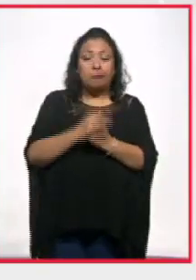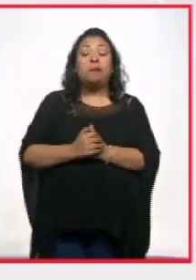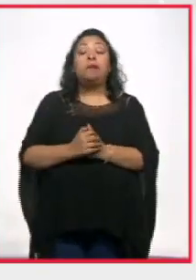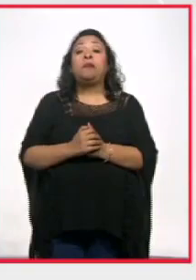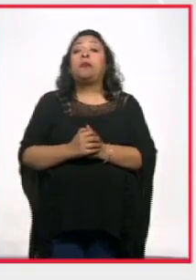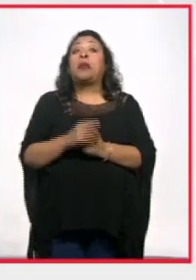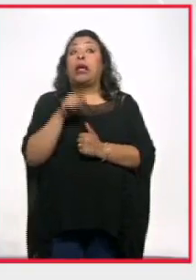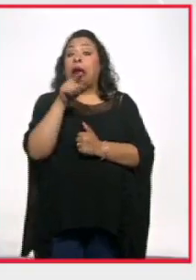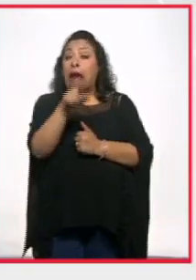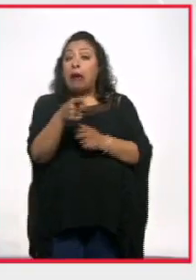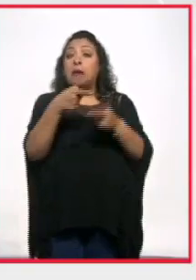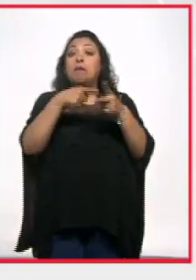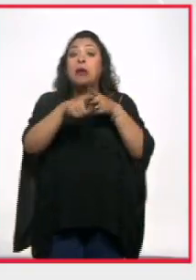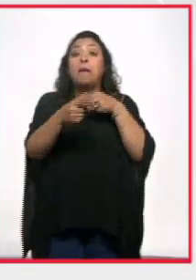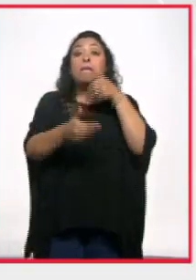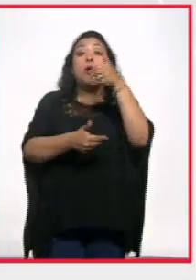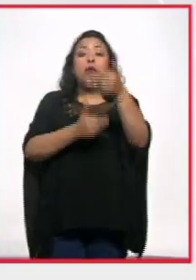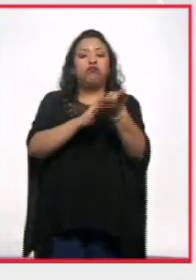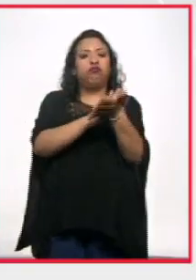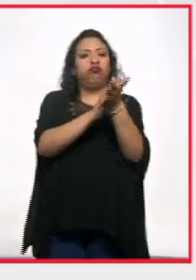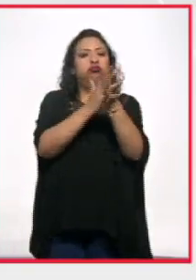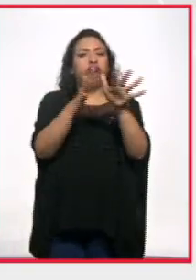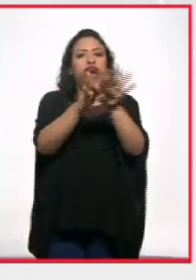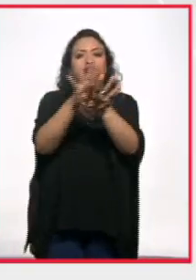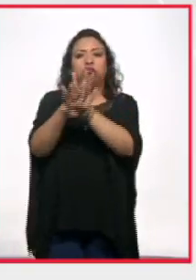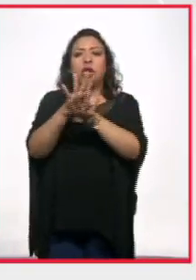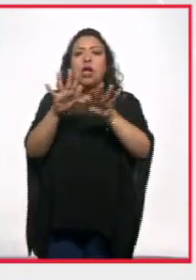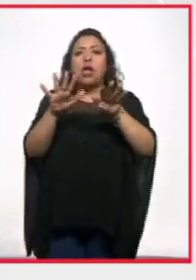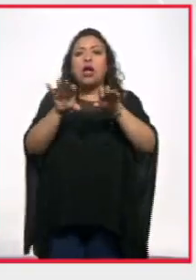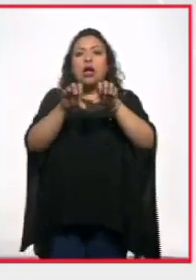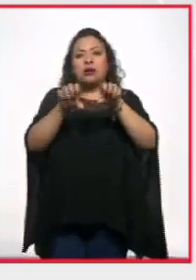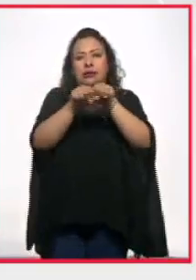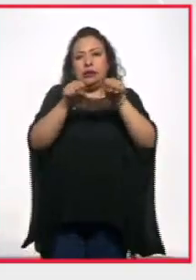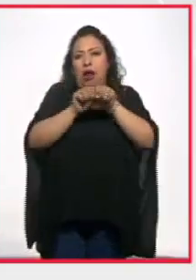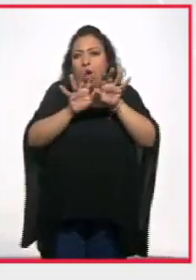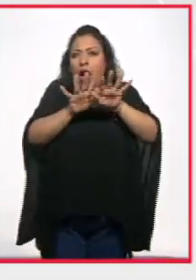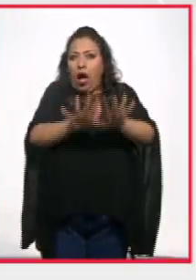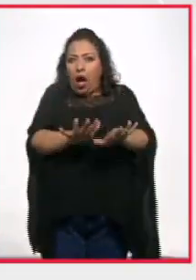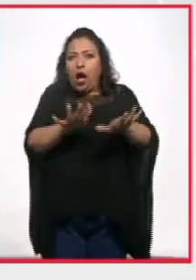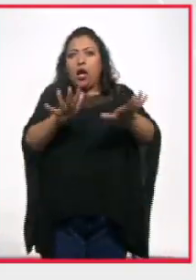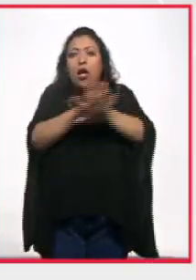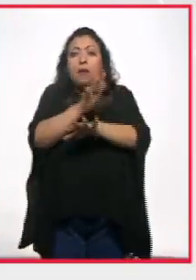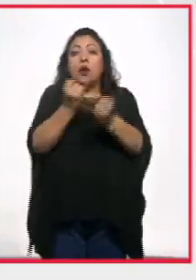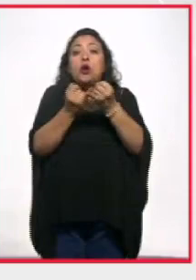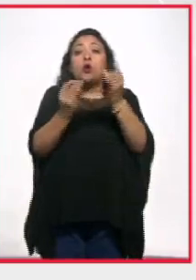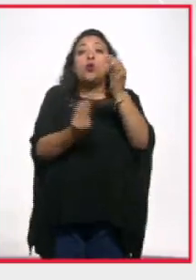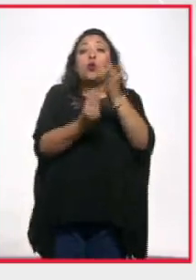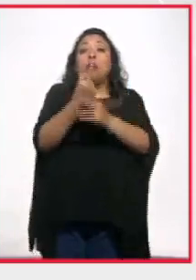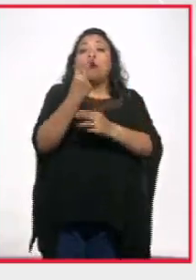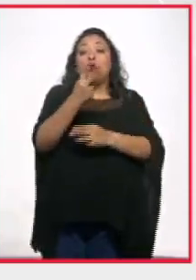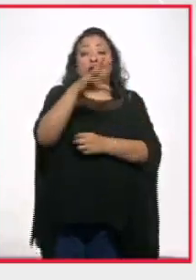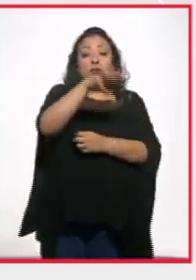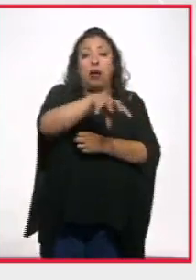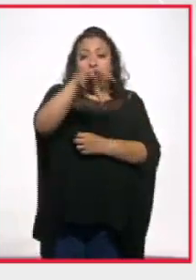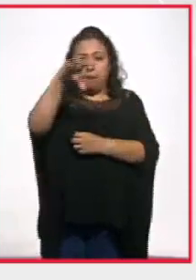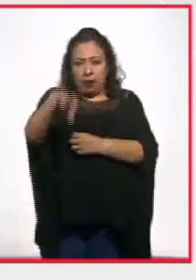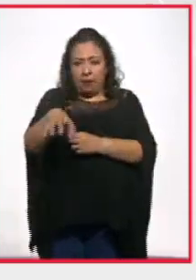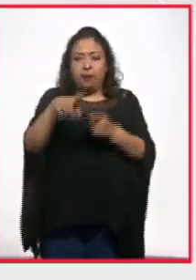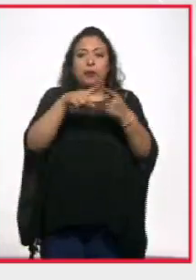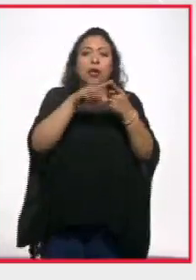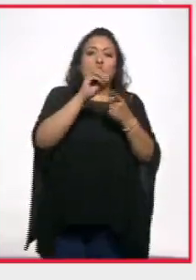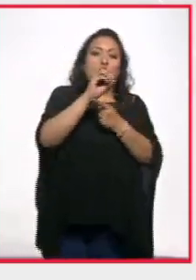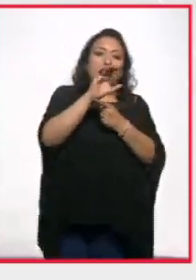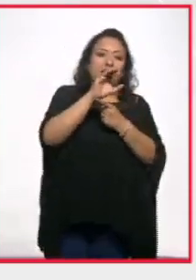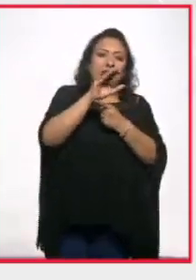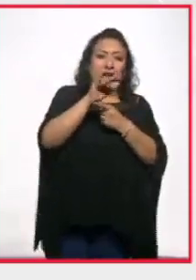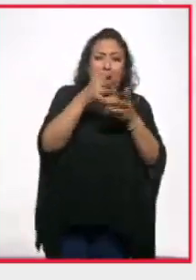de México inició el proceso de transformación de sus salas permanentes con la inauguración de dos nuevos espacios: Océano,